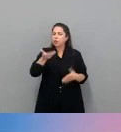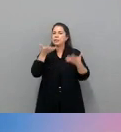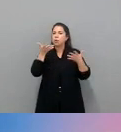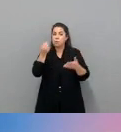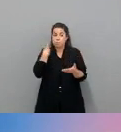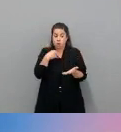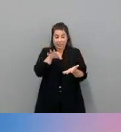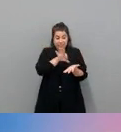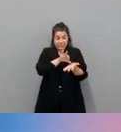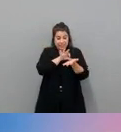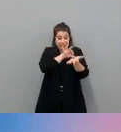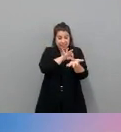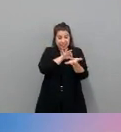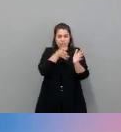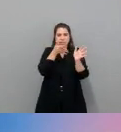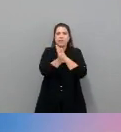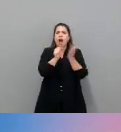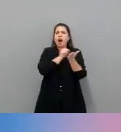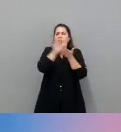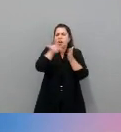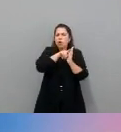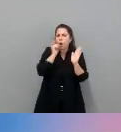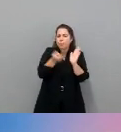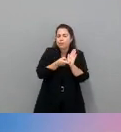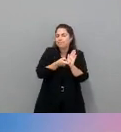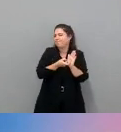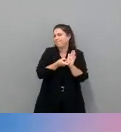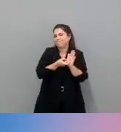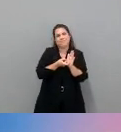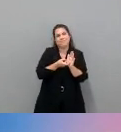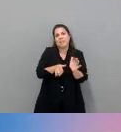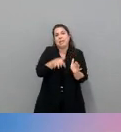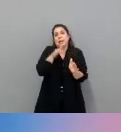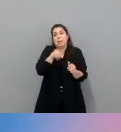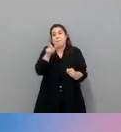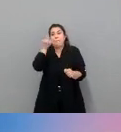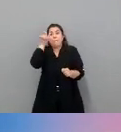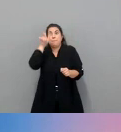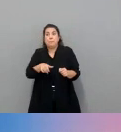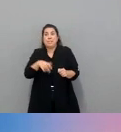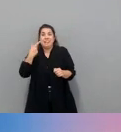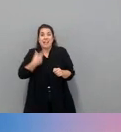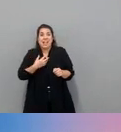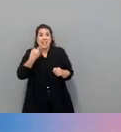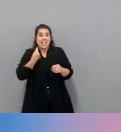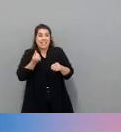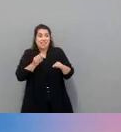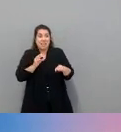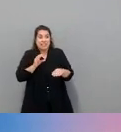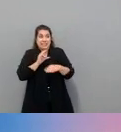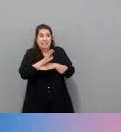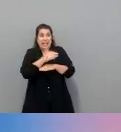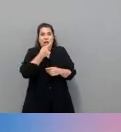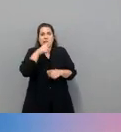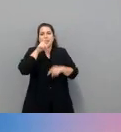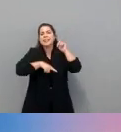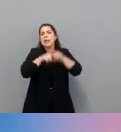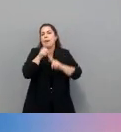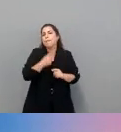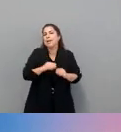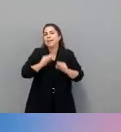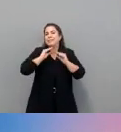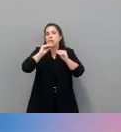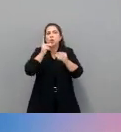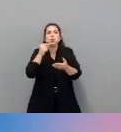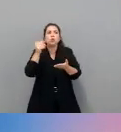servicios no son totalmente gratuitos y la persona financia según su capacidad económica, según su renta, lo